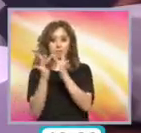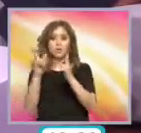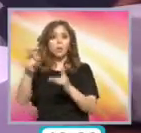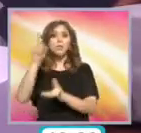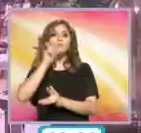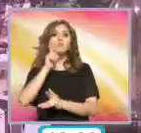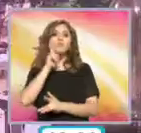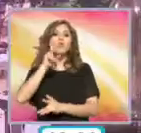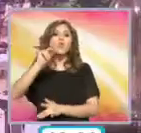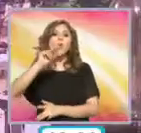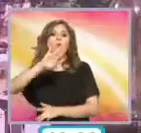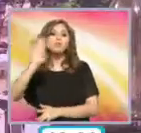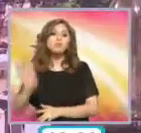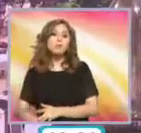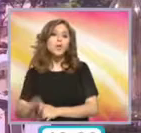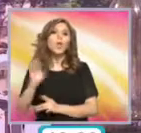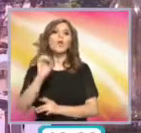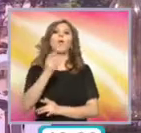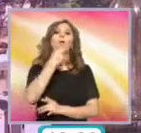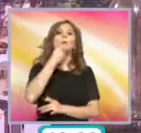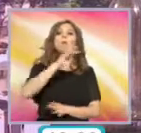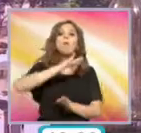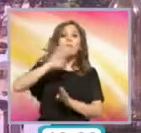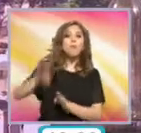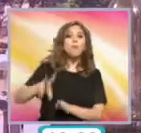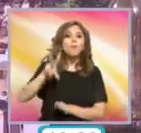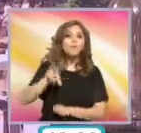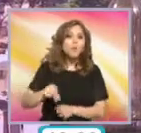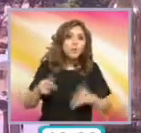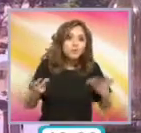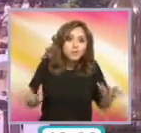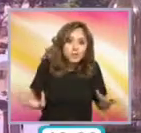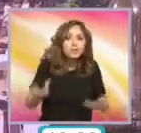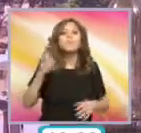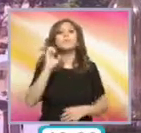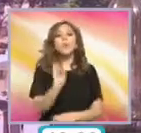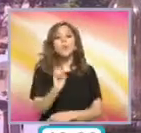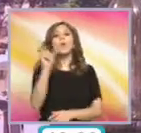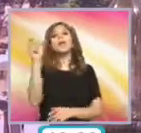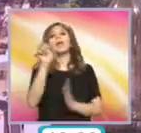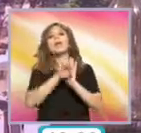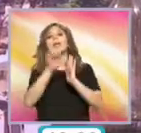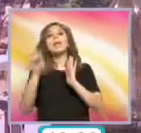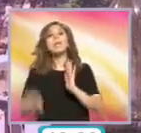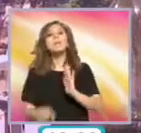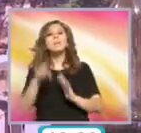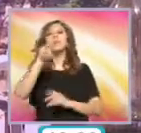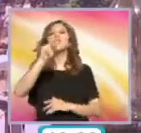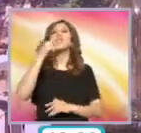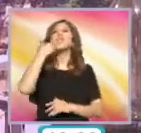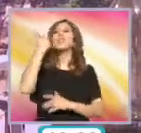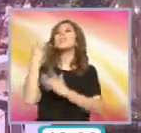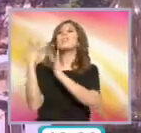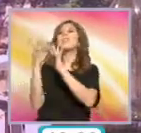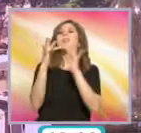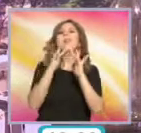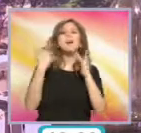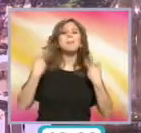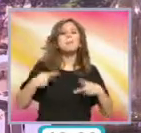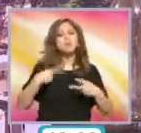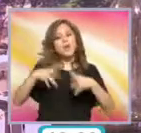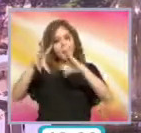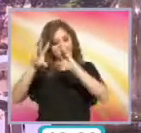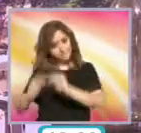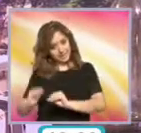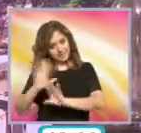que un día sin Internet depende. A lo mejor si estás fuera y de verdad te quieres desconectar, es lo mejor que te puede pasar. Pero como tú dices, aquí con las actividades que